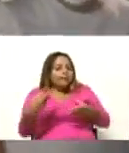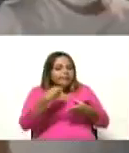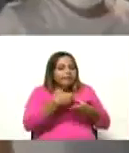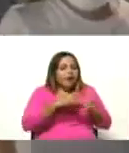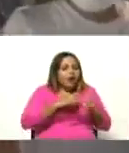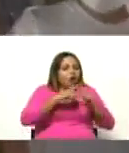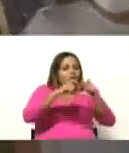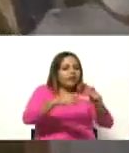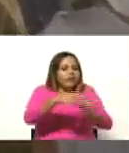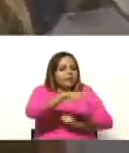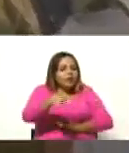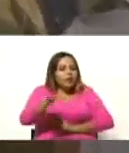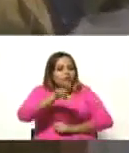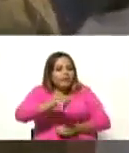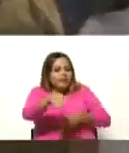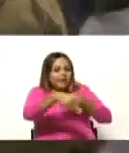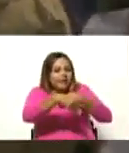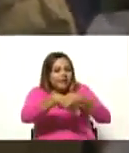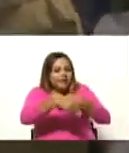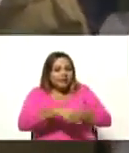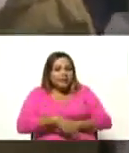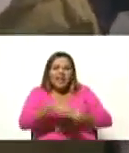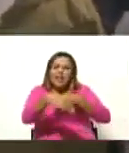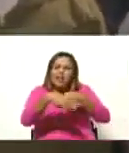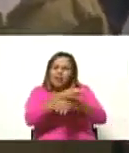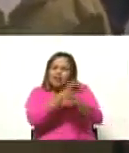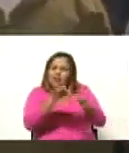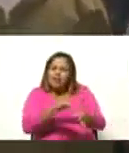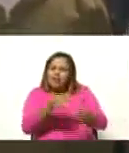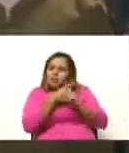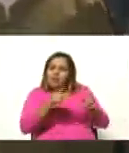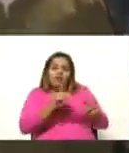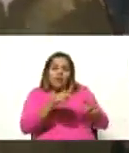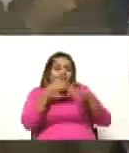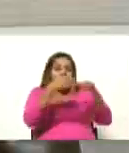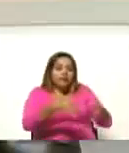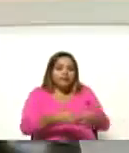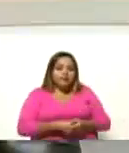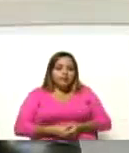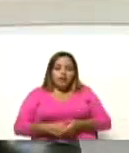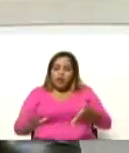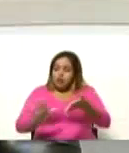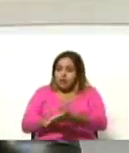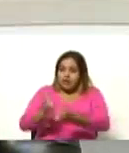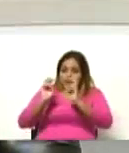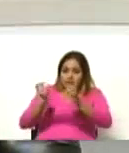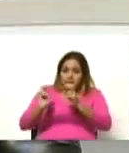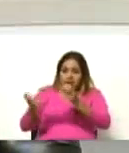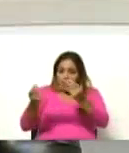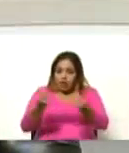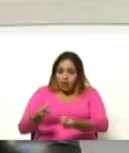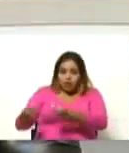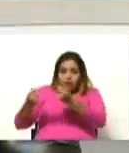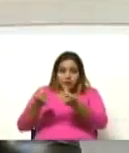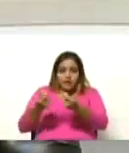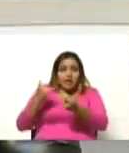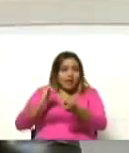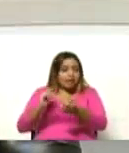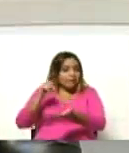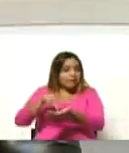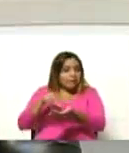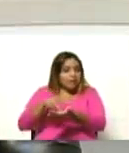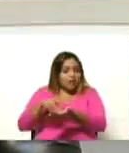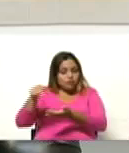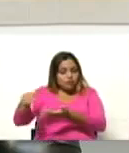gente a través de las redes. Las redes son medios, no son contenidos. Y a propósito del tema de la economía, que estuvo muy presente en